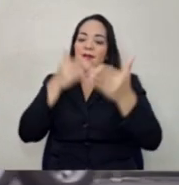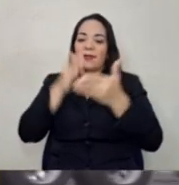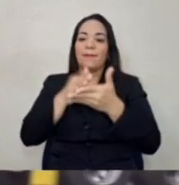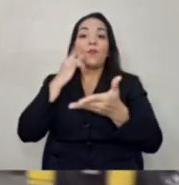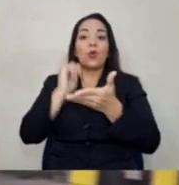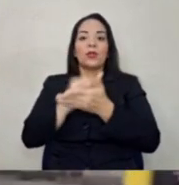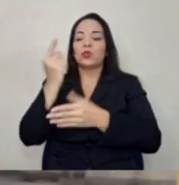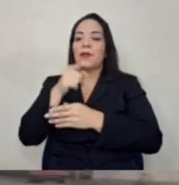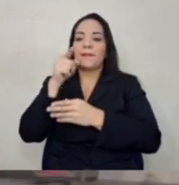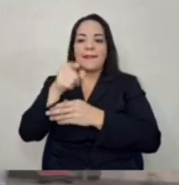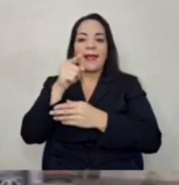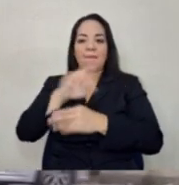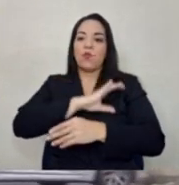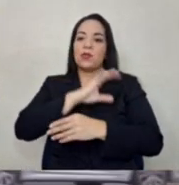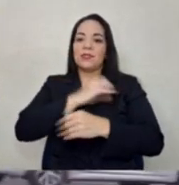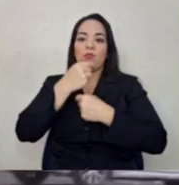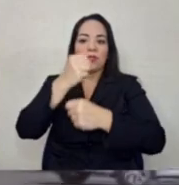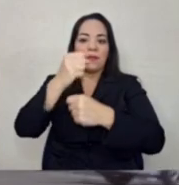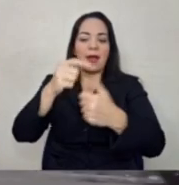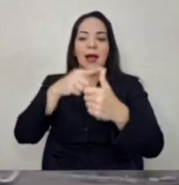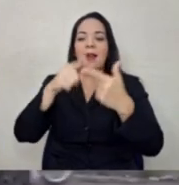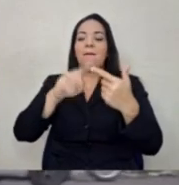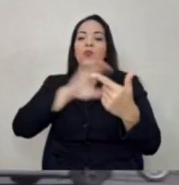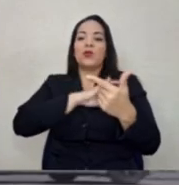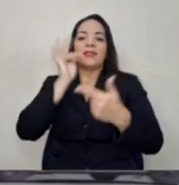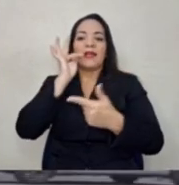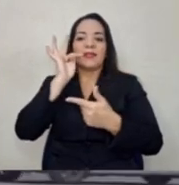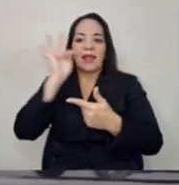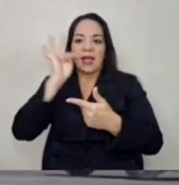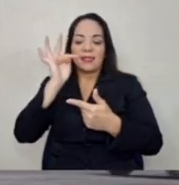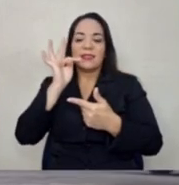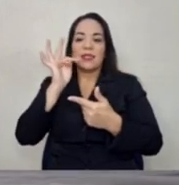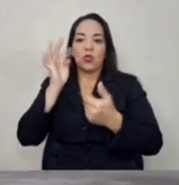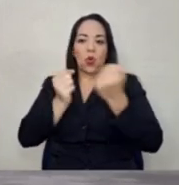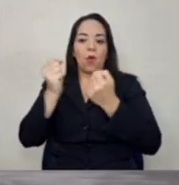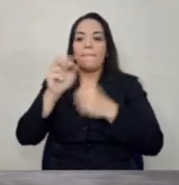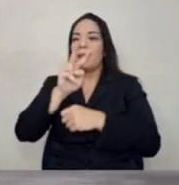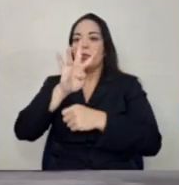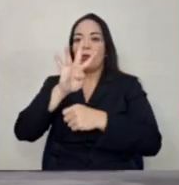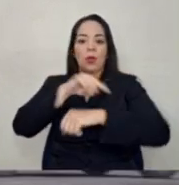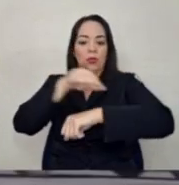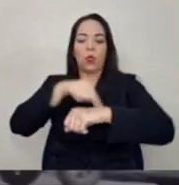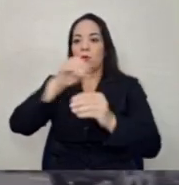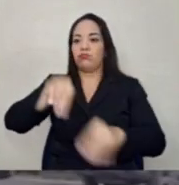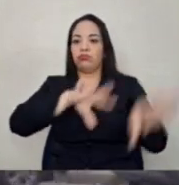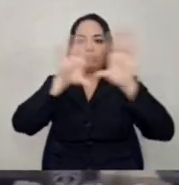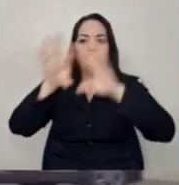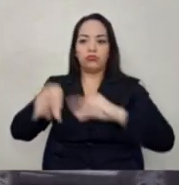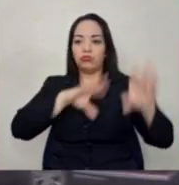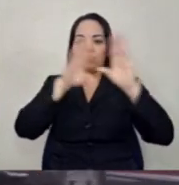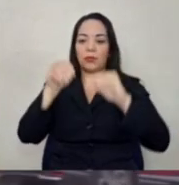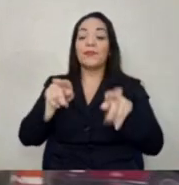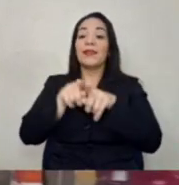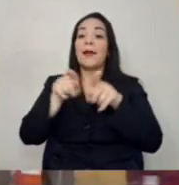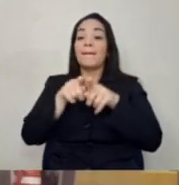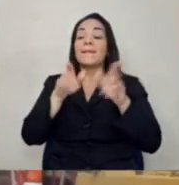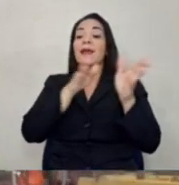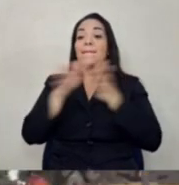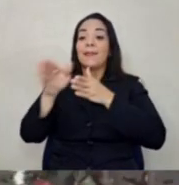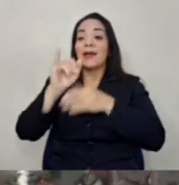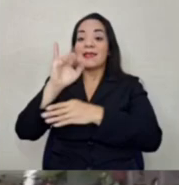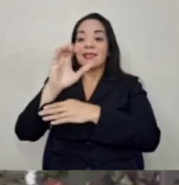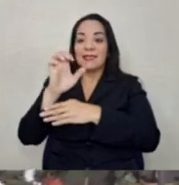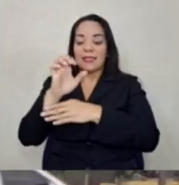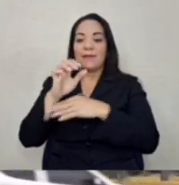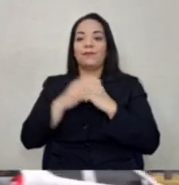tránsito y policía municipal las 24 horas del día. Pero seguimos con el mismo plan. El plan es de que el ICE quite todo lo que son los